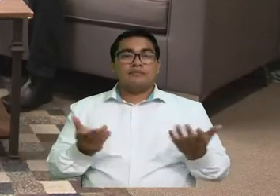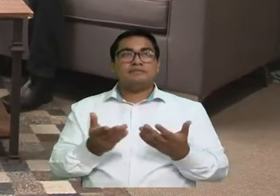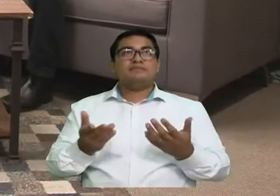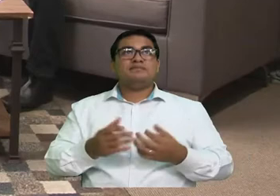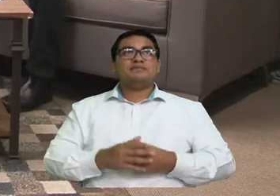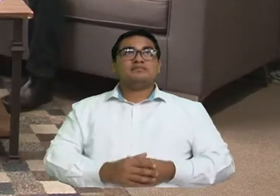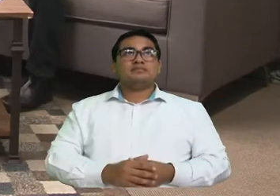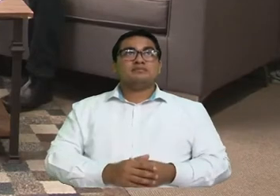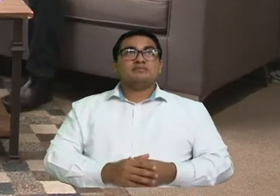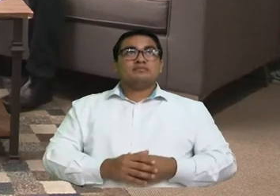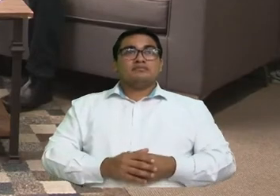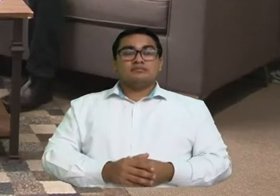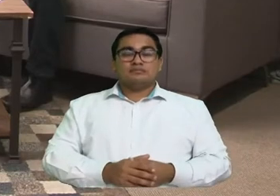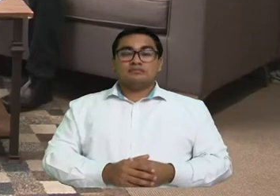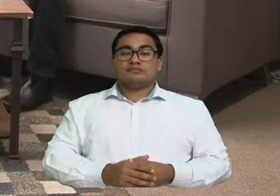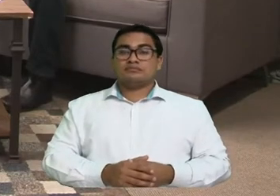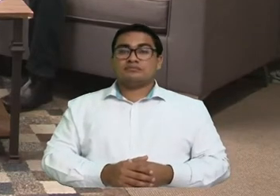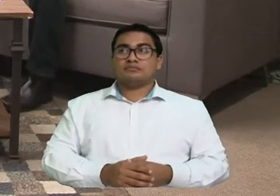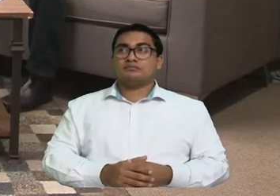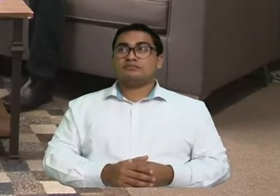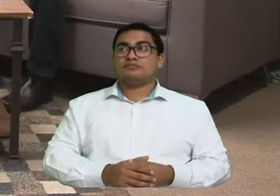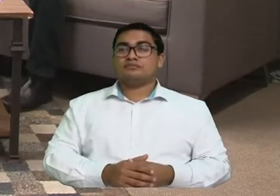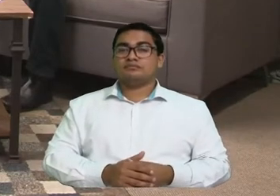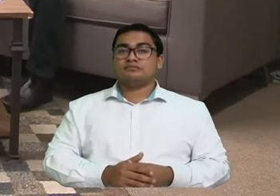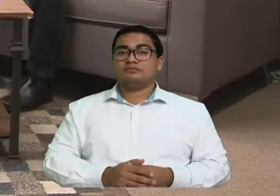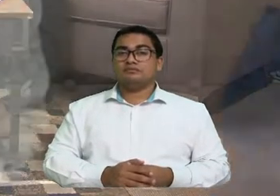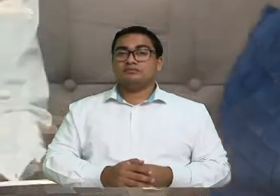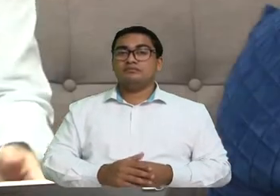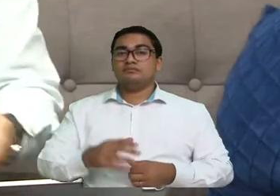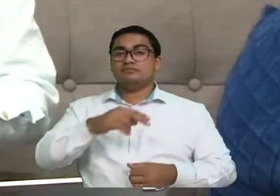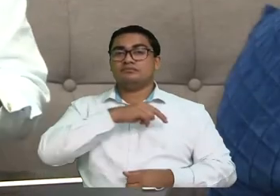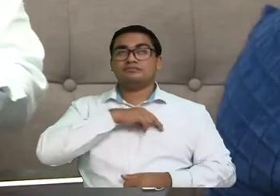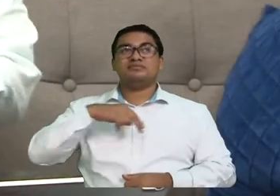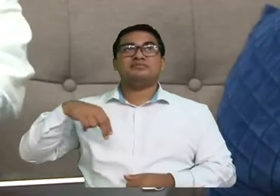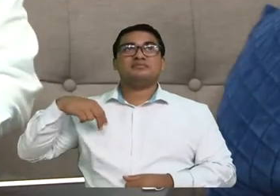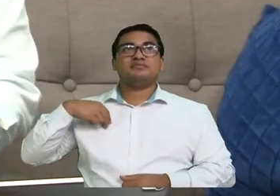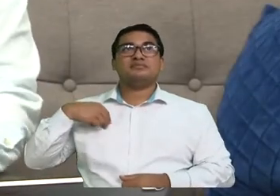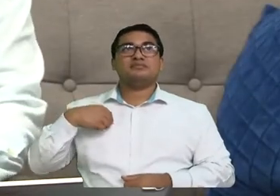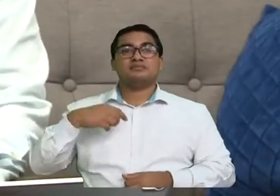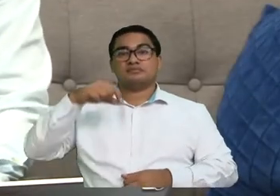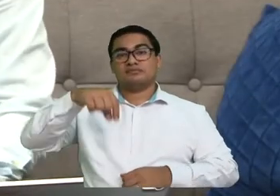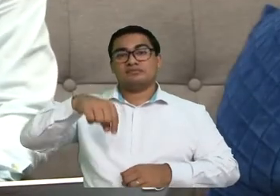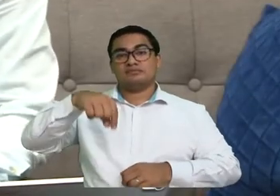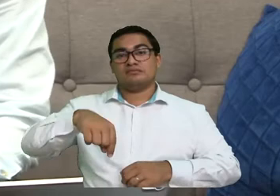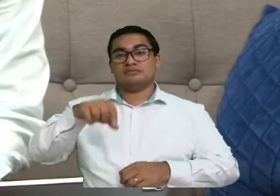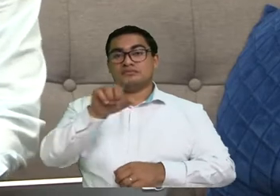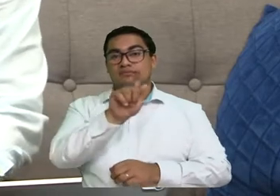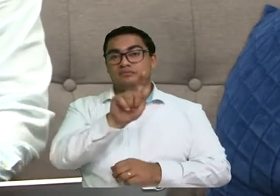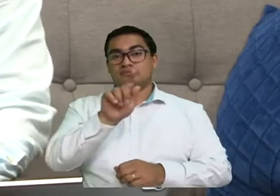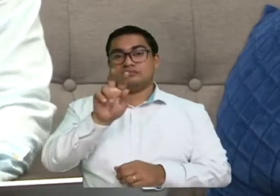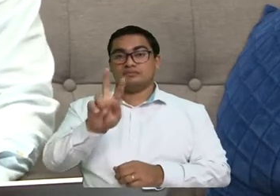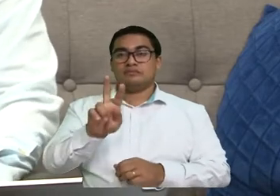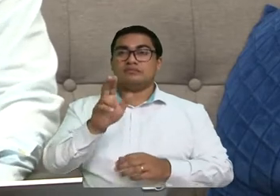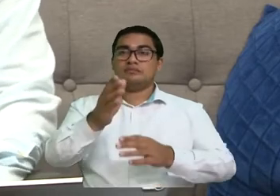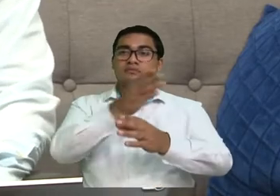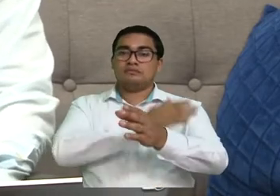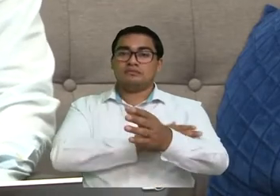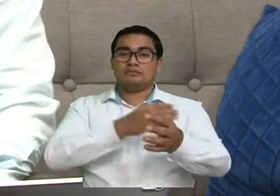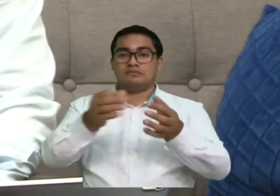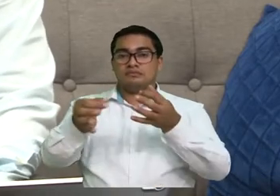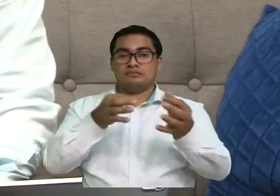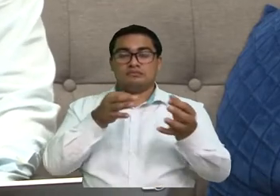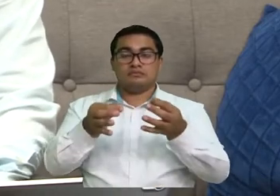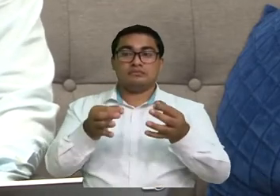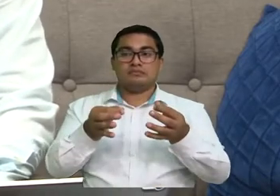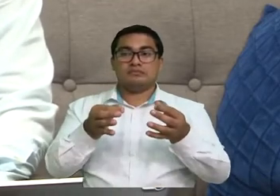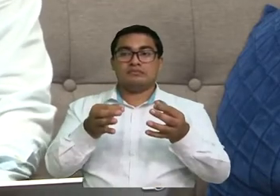obviamente? Efectivamente, nosotros aquí en este canal hemos dicho